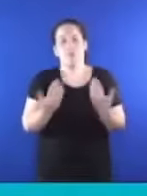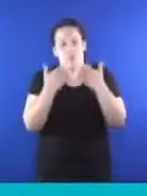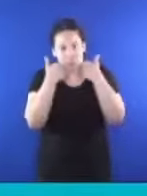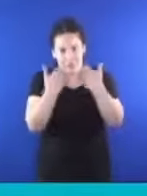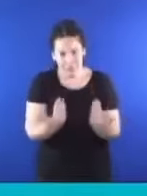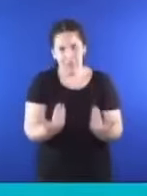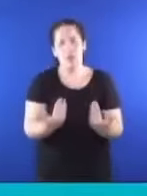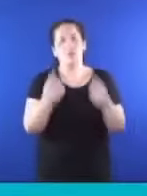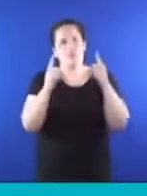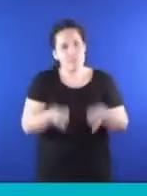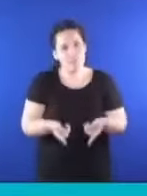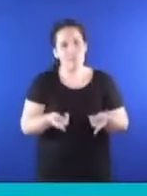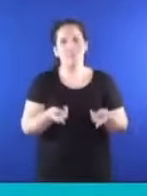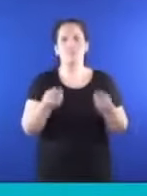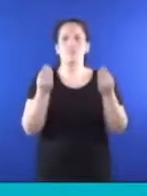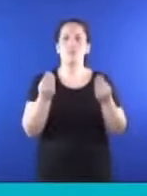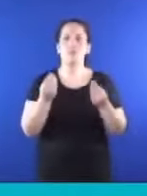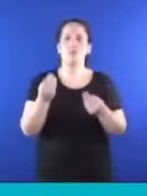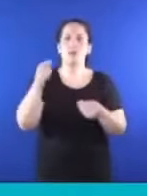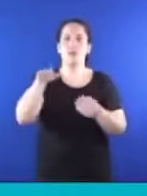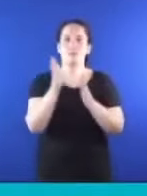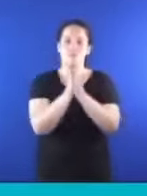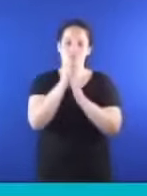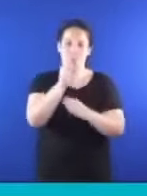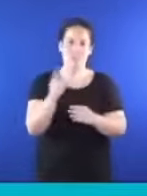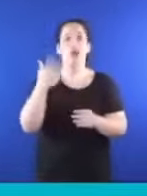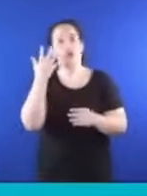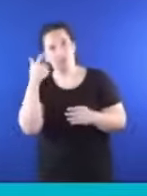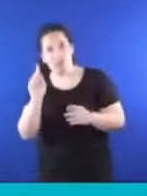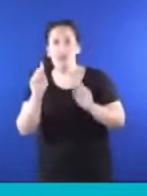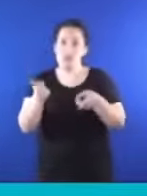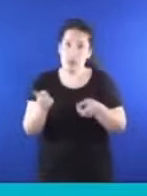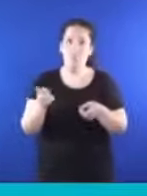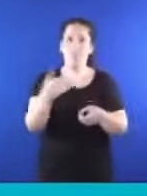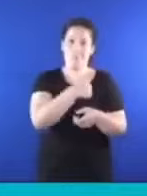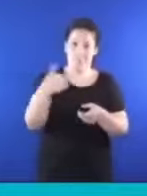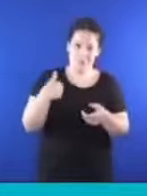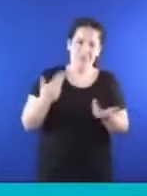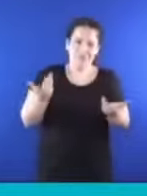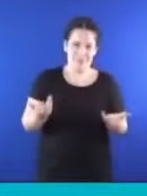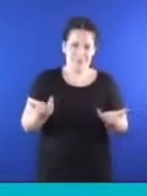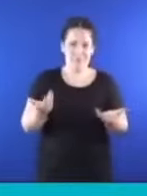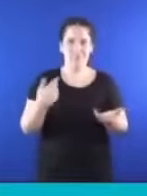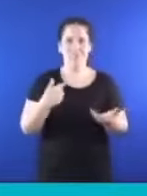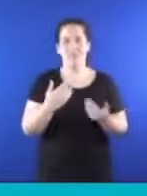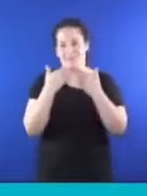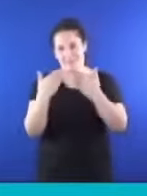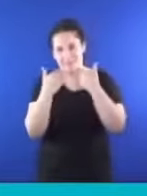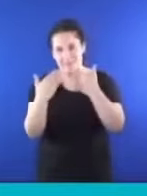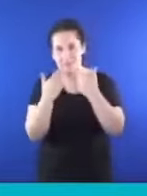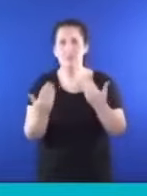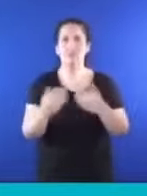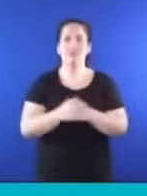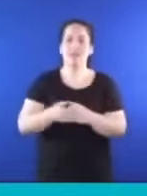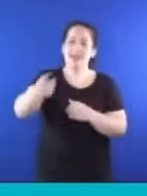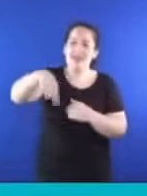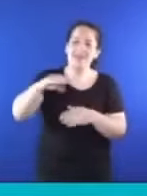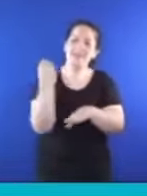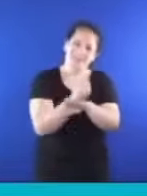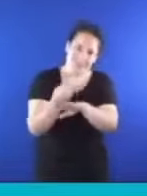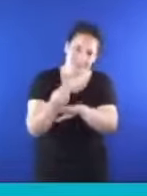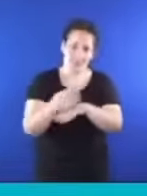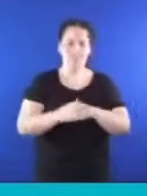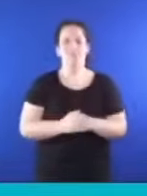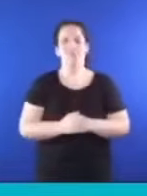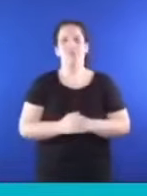le agradecemos también a Monseñor, por supuesto a nuestras abuelas y a nuestras madres, ¿no? Quiero que quede claro. Por eso decía ellas en